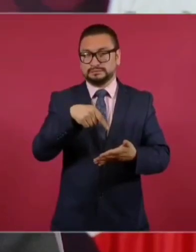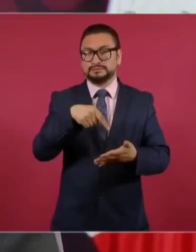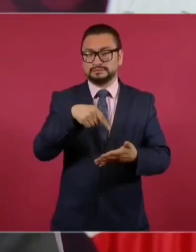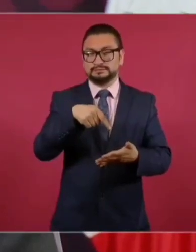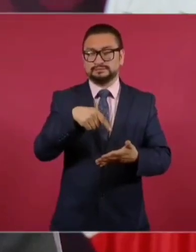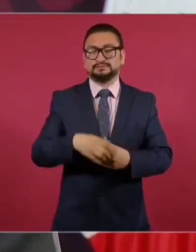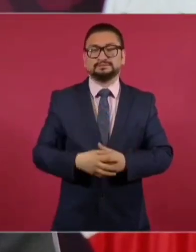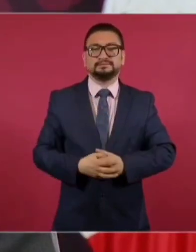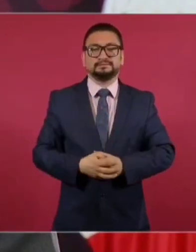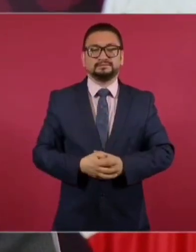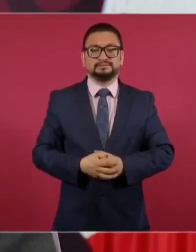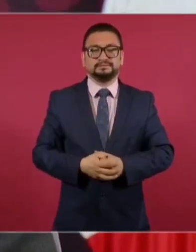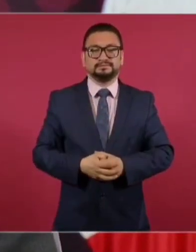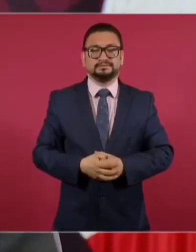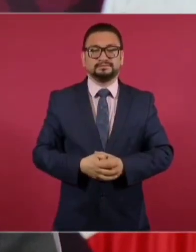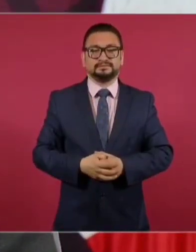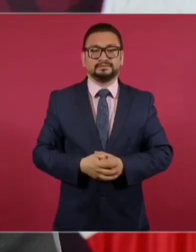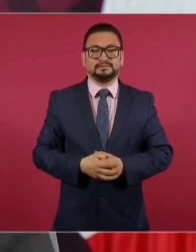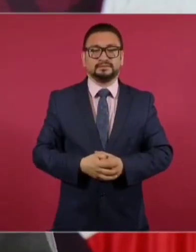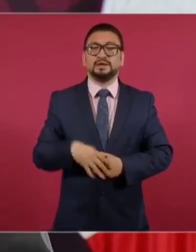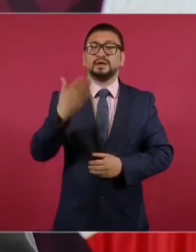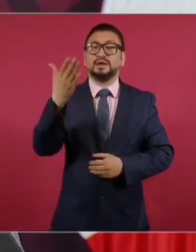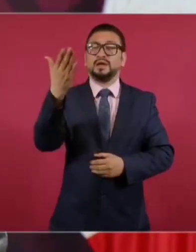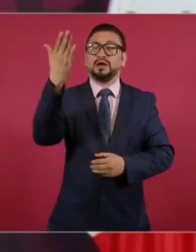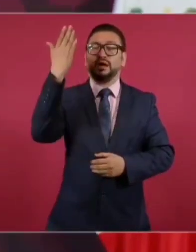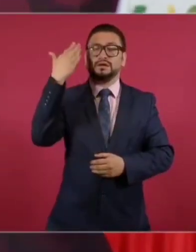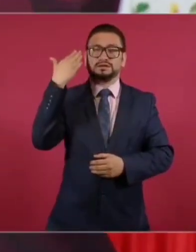encontrar que